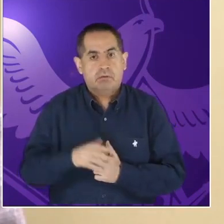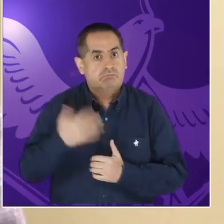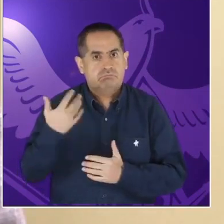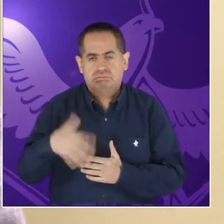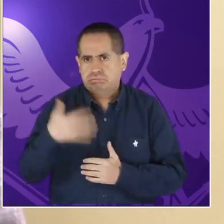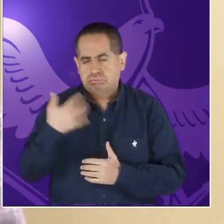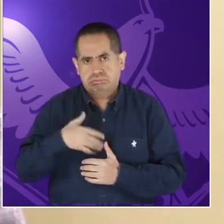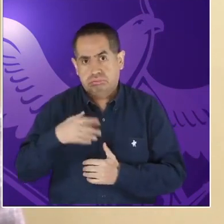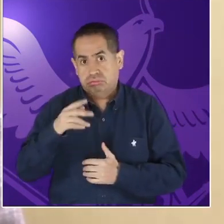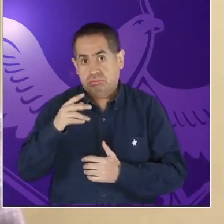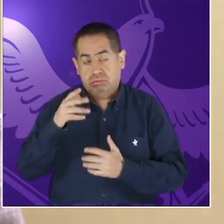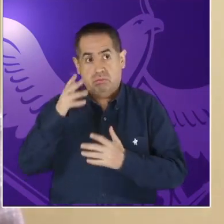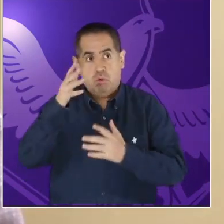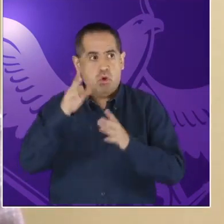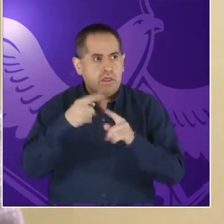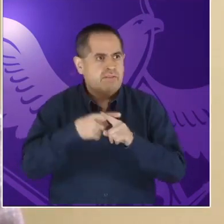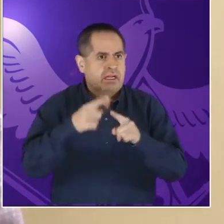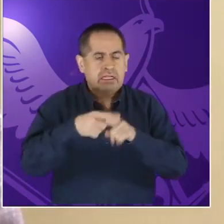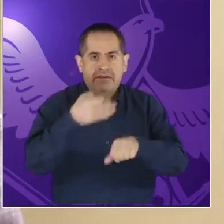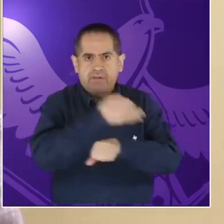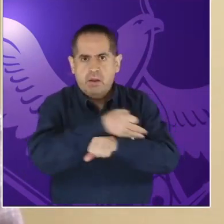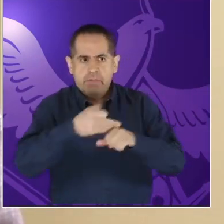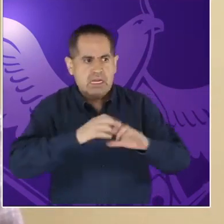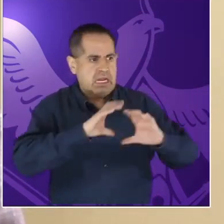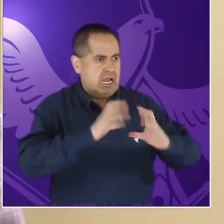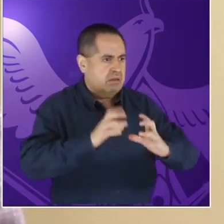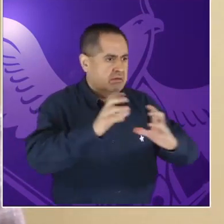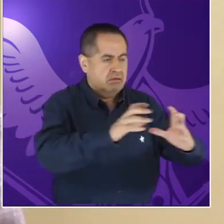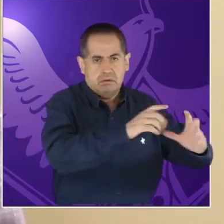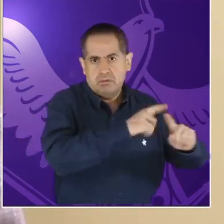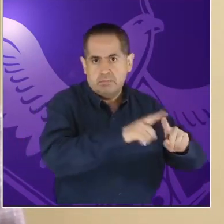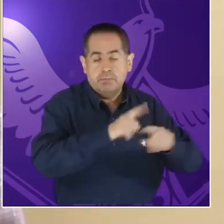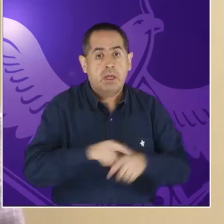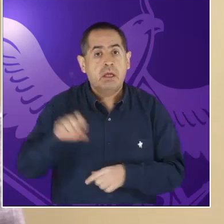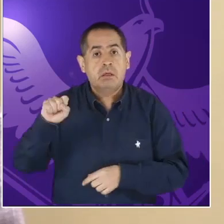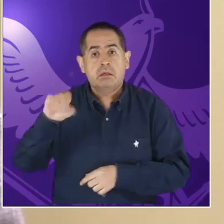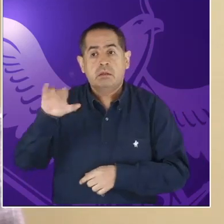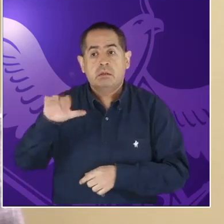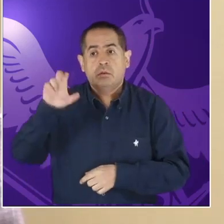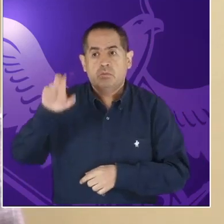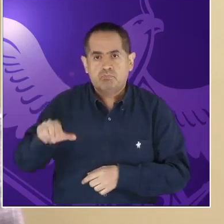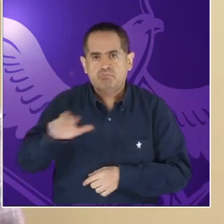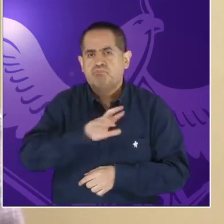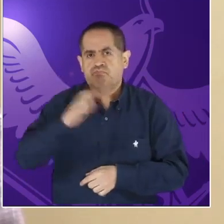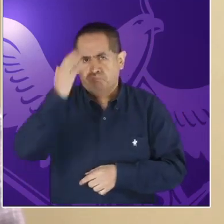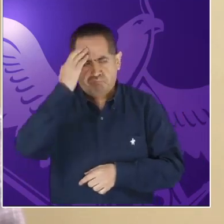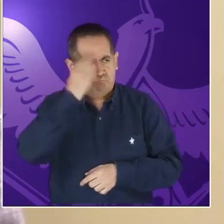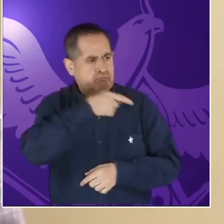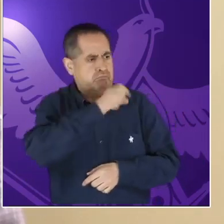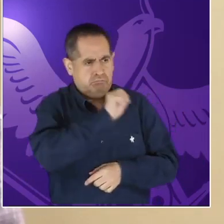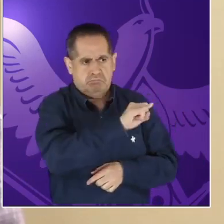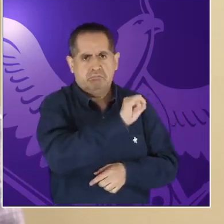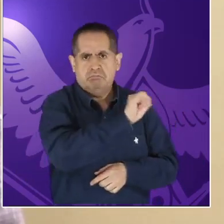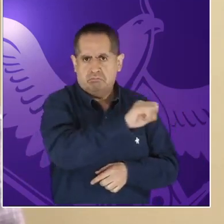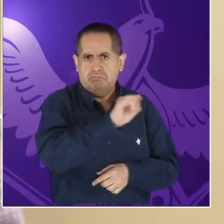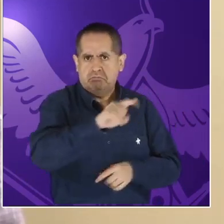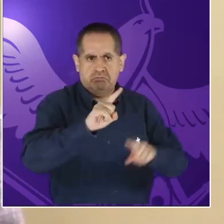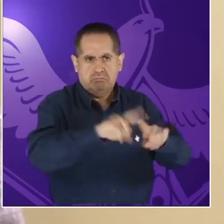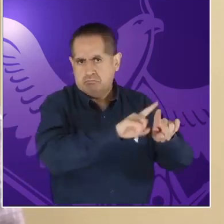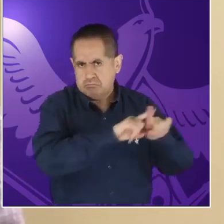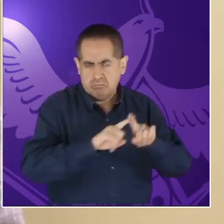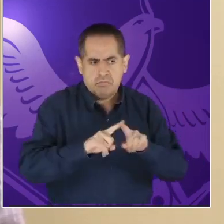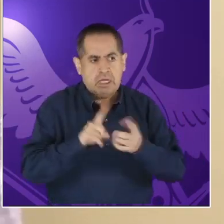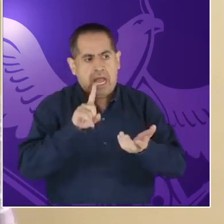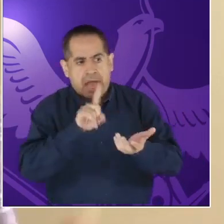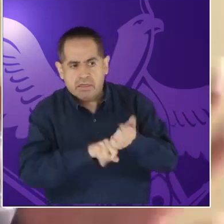gran envergadura sobre los distintos modelos de familias. La Suprema Corte ha reconocido pues todos los distintos derechos que están